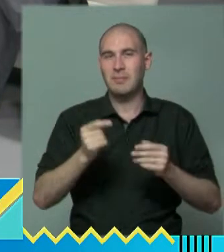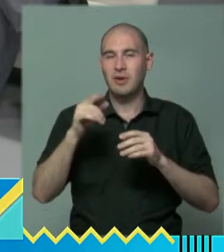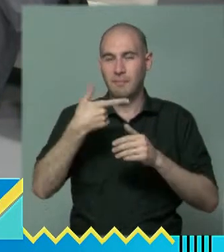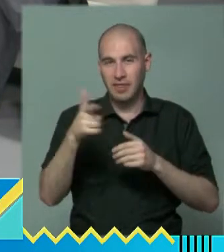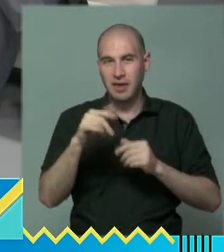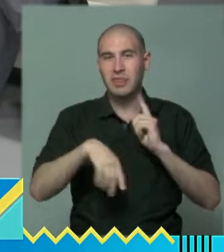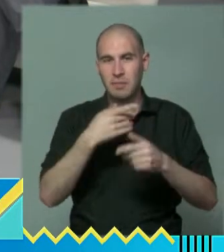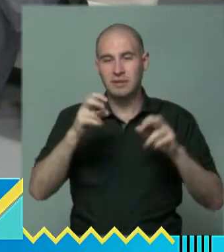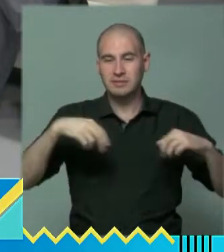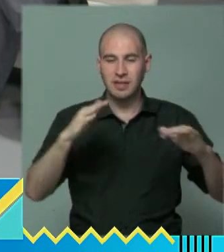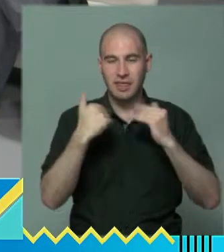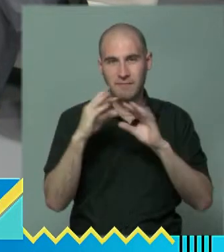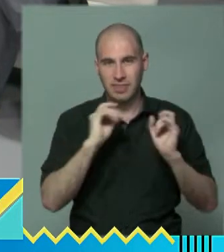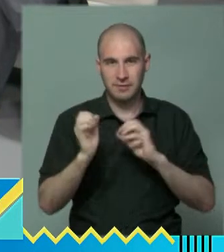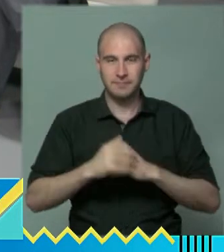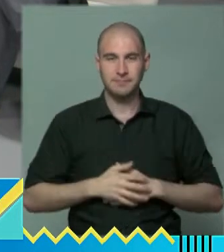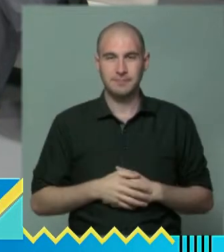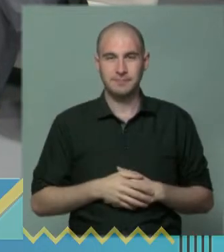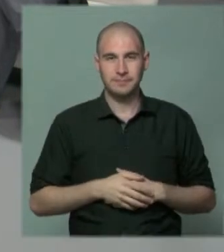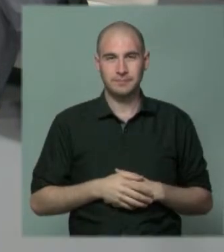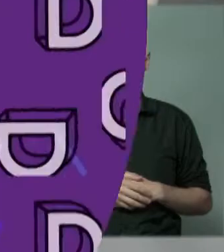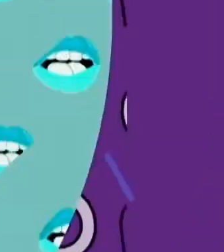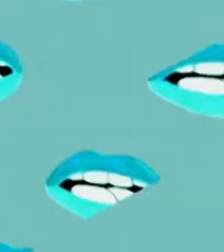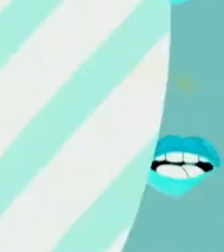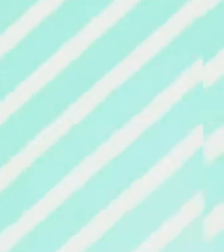clip y después nos sentamos a debatir con nuestros invitados.